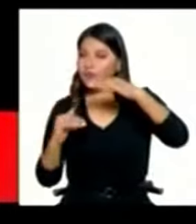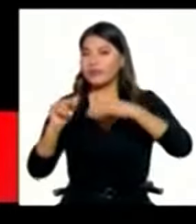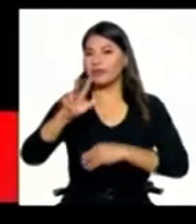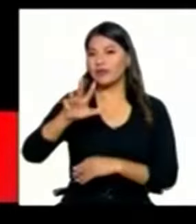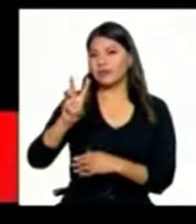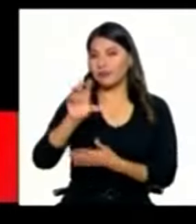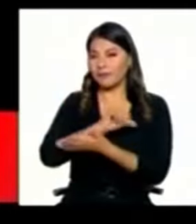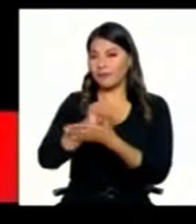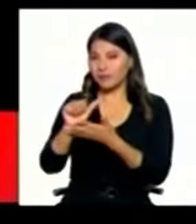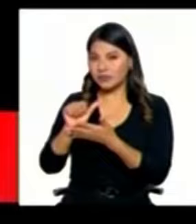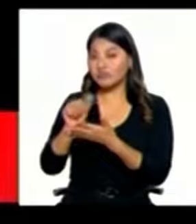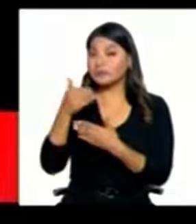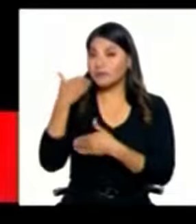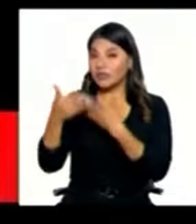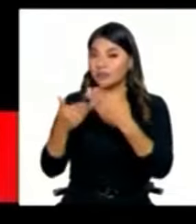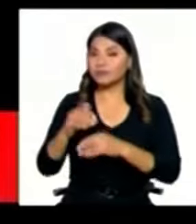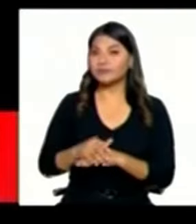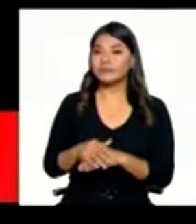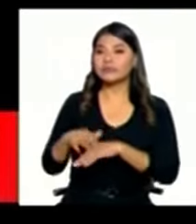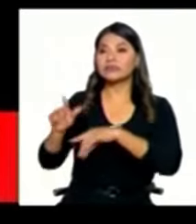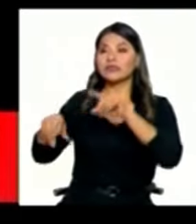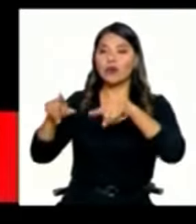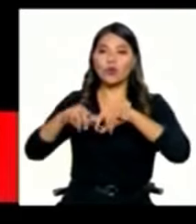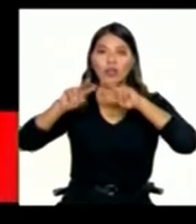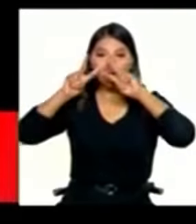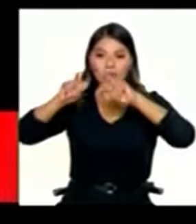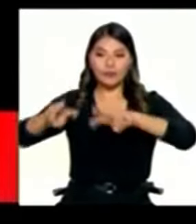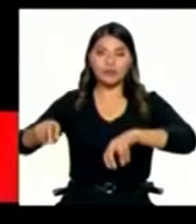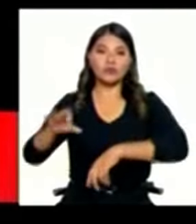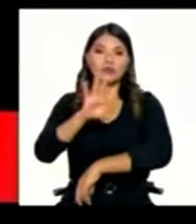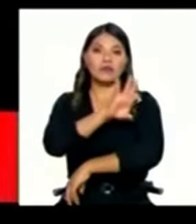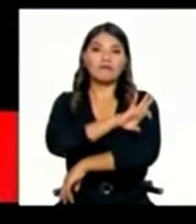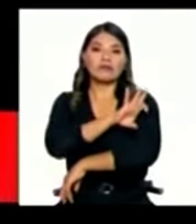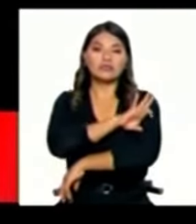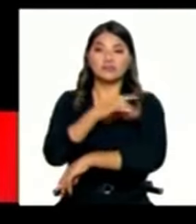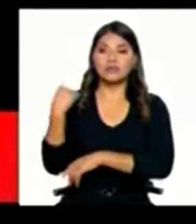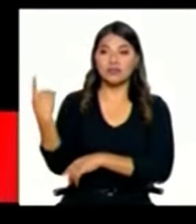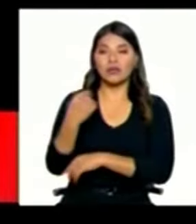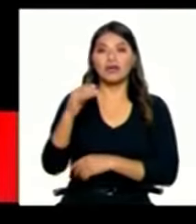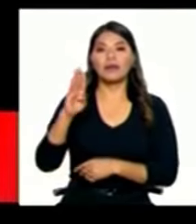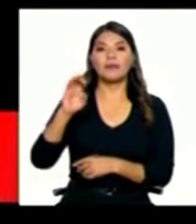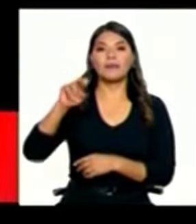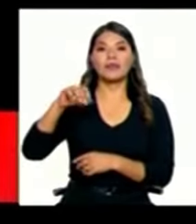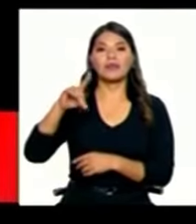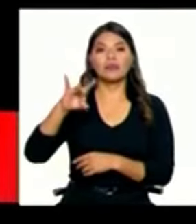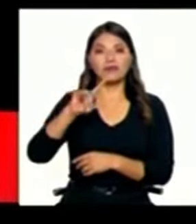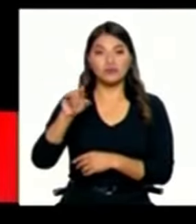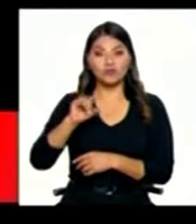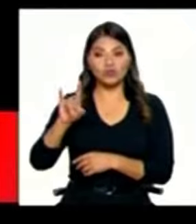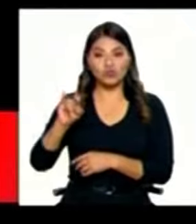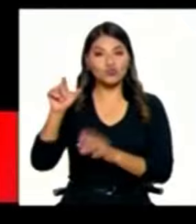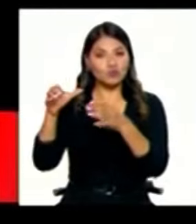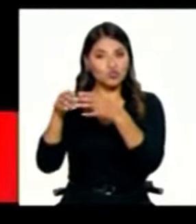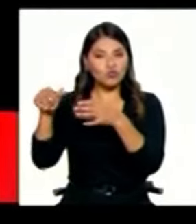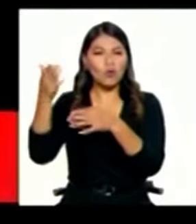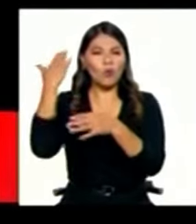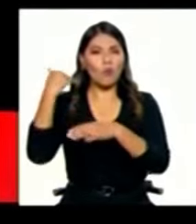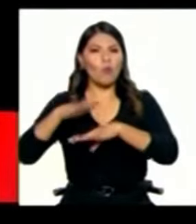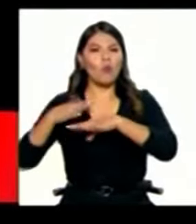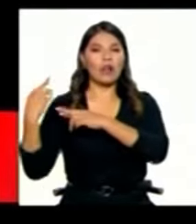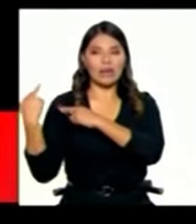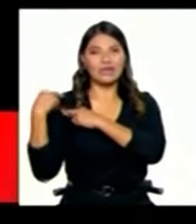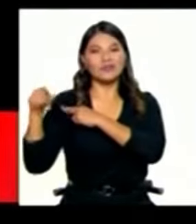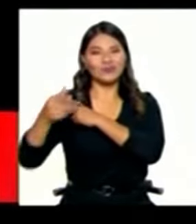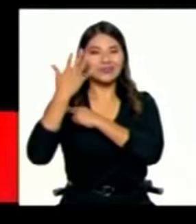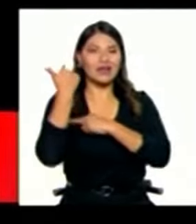prisión preventiva. Según la investigación fiscal, Bendezú Butarra utilizó su posición como director de transportes